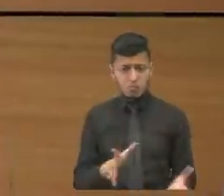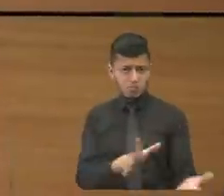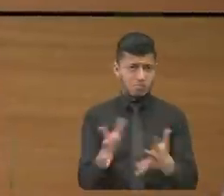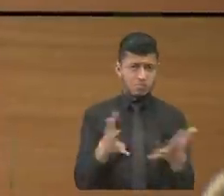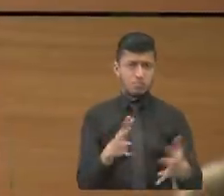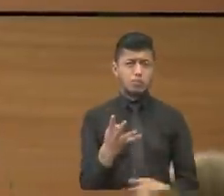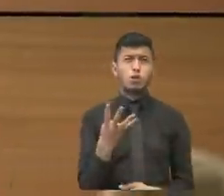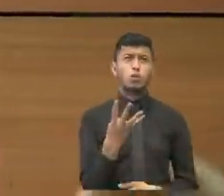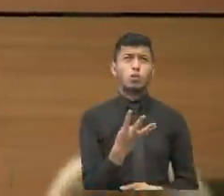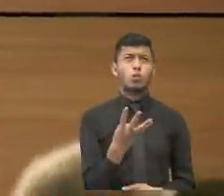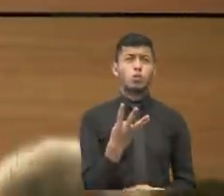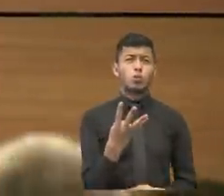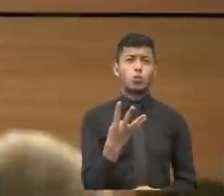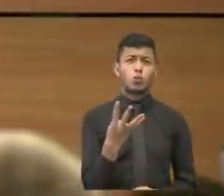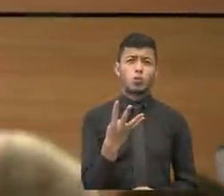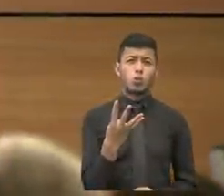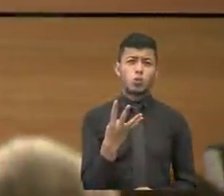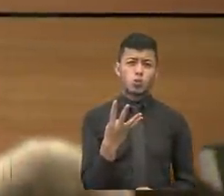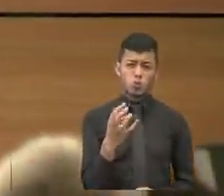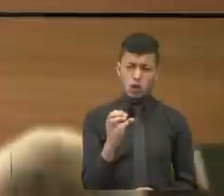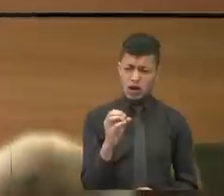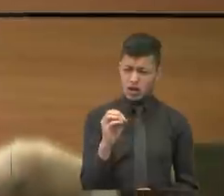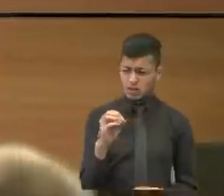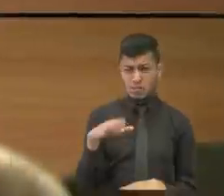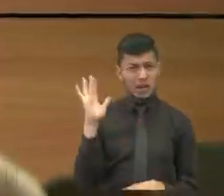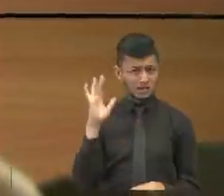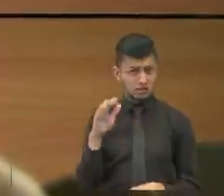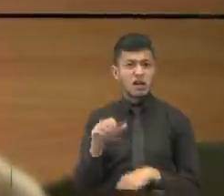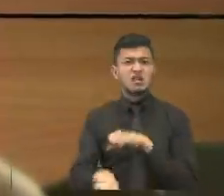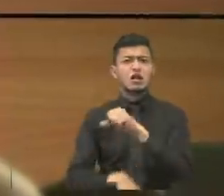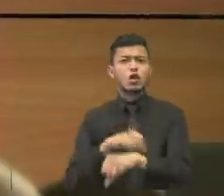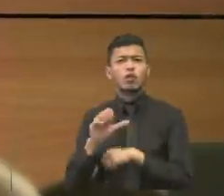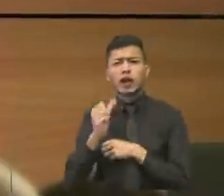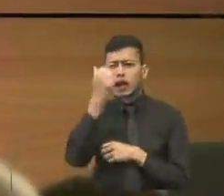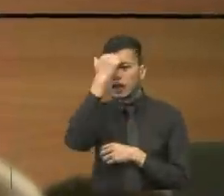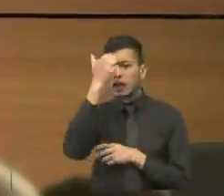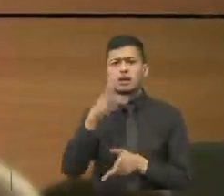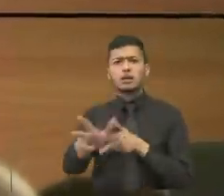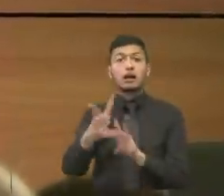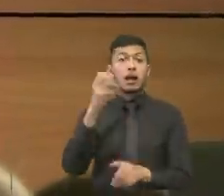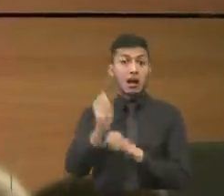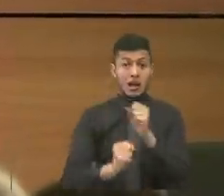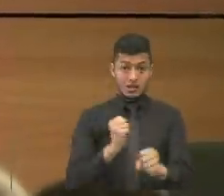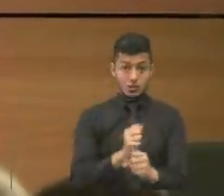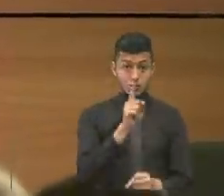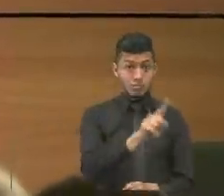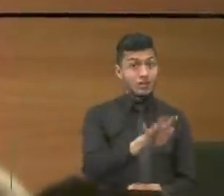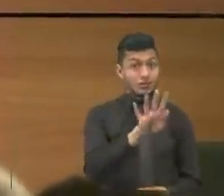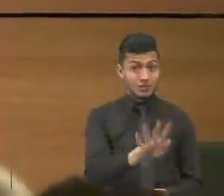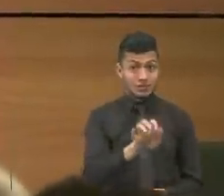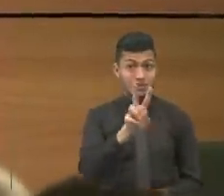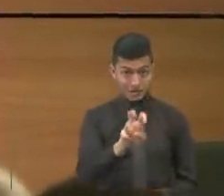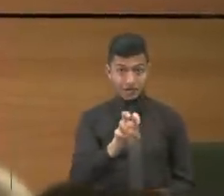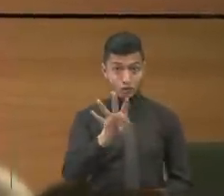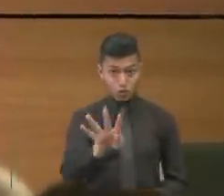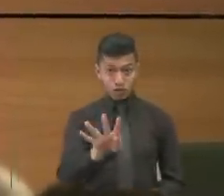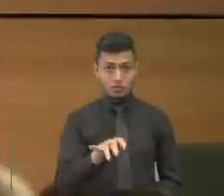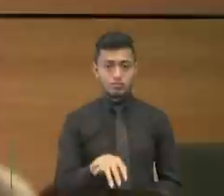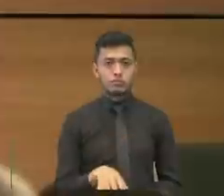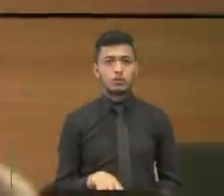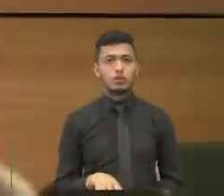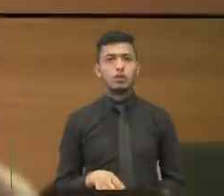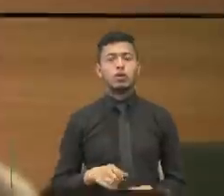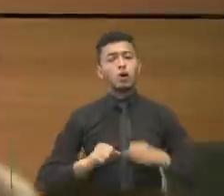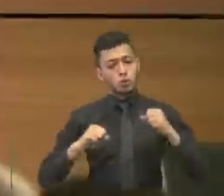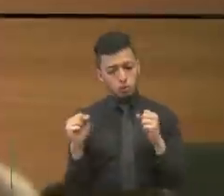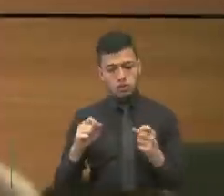40 y pico de años desde cuando empezó la ciclovía. Desde 1974. Tomando